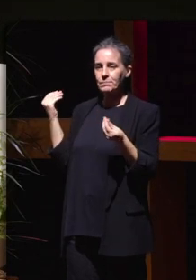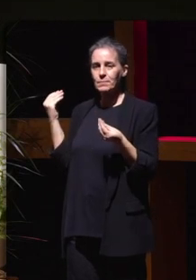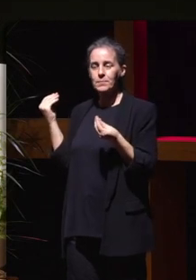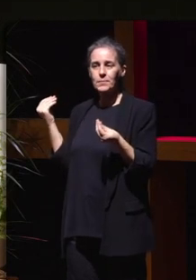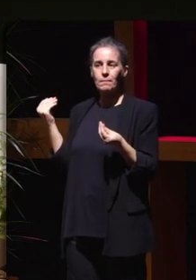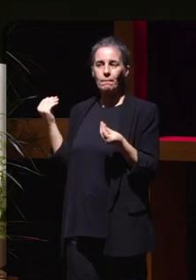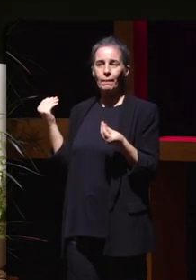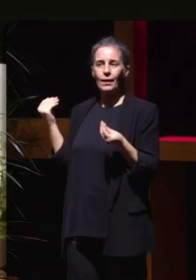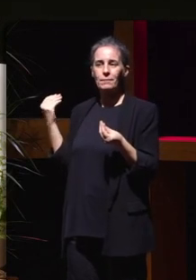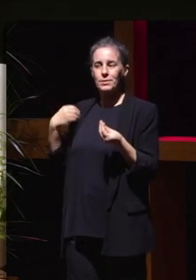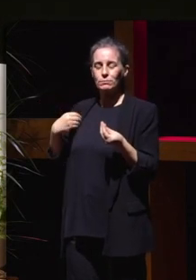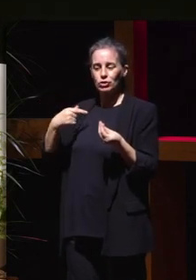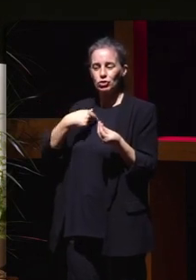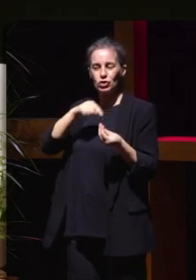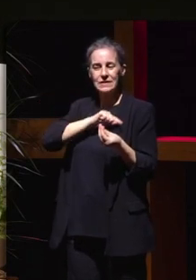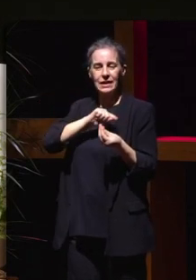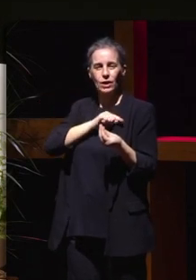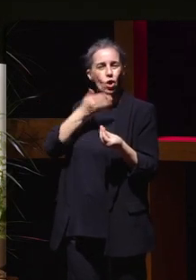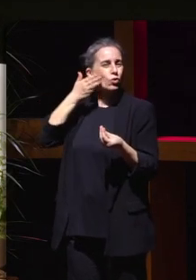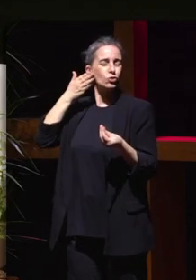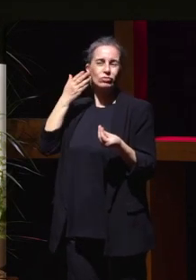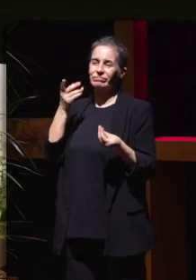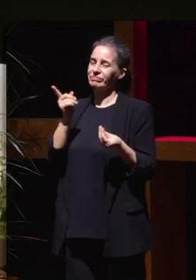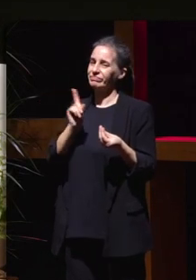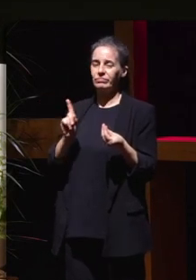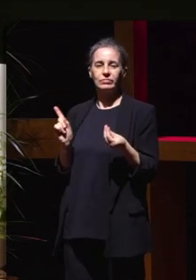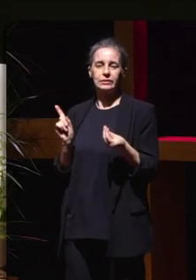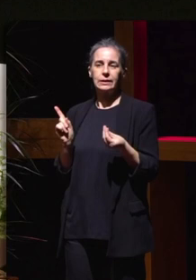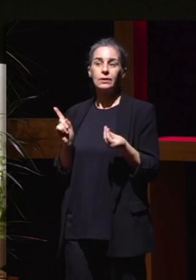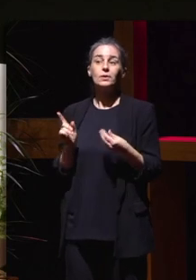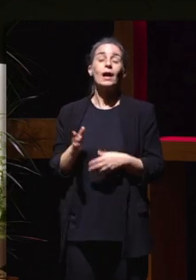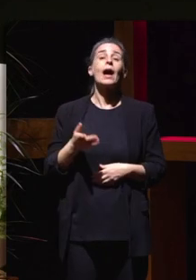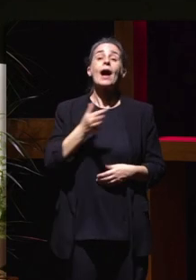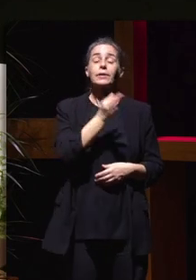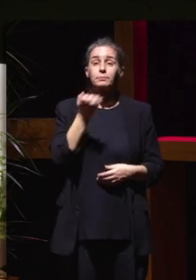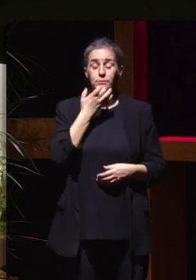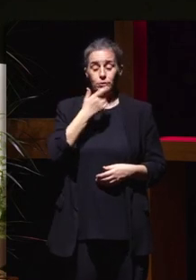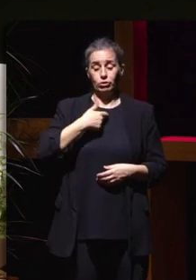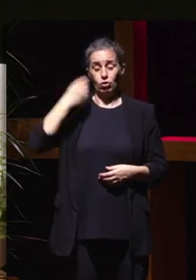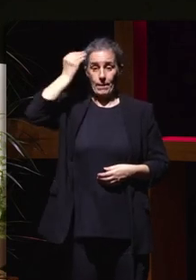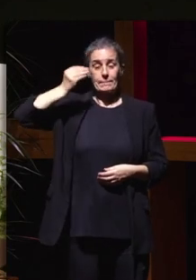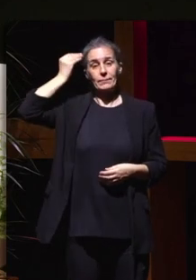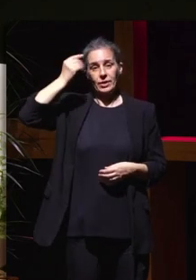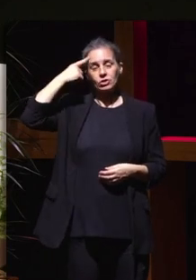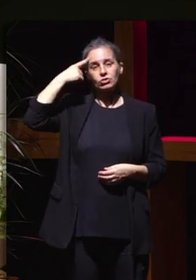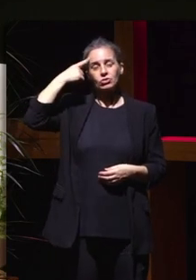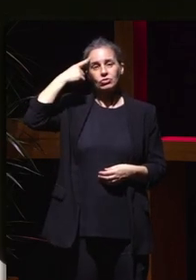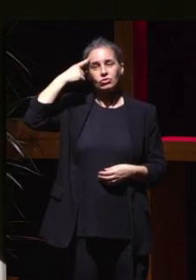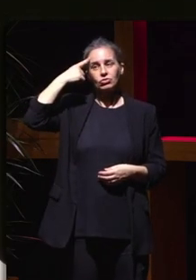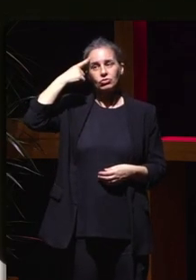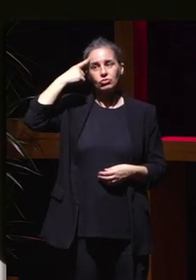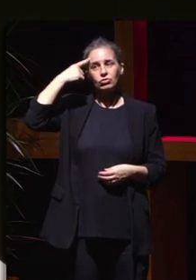una parte de la que me excinda especialmente orgullosa y sobre todo cuando pienso en en